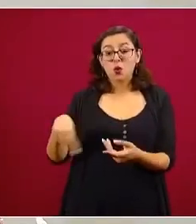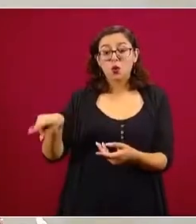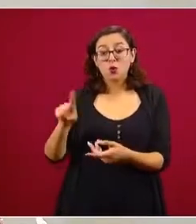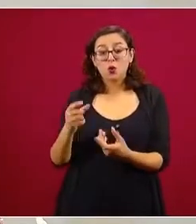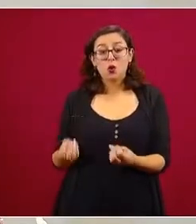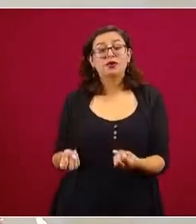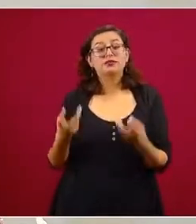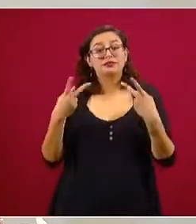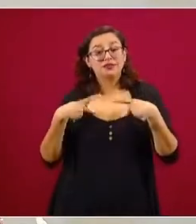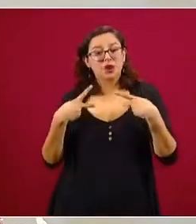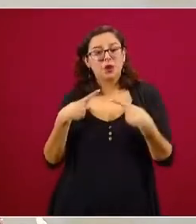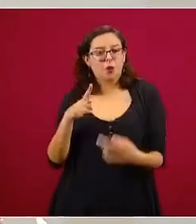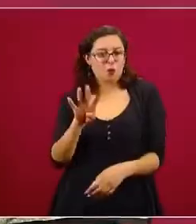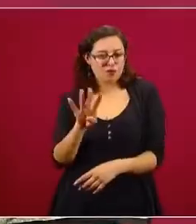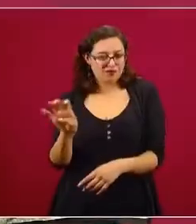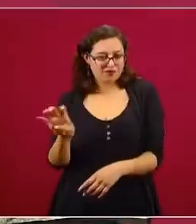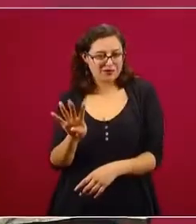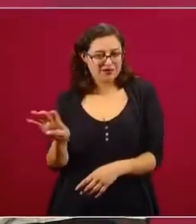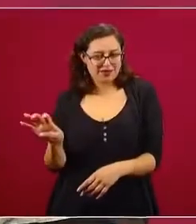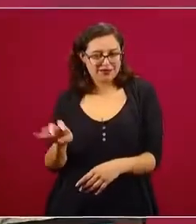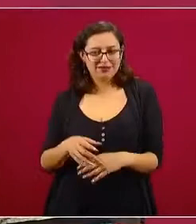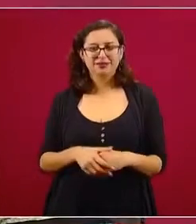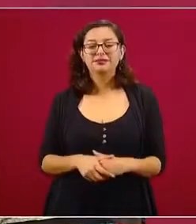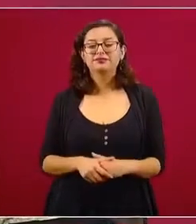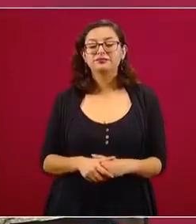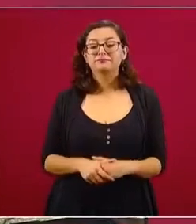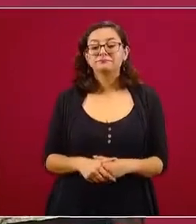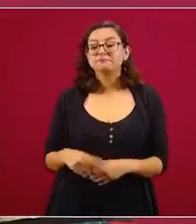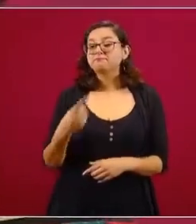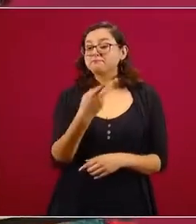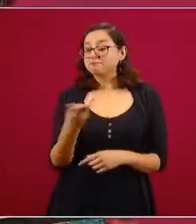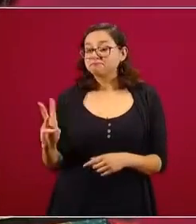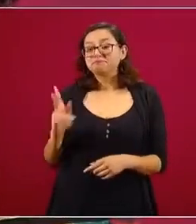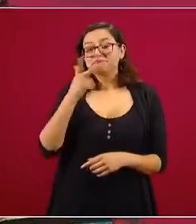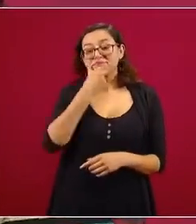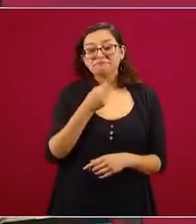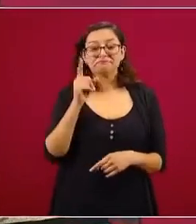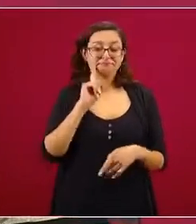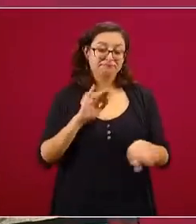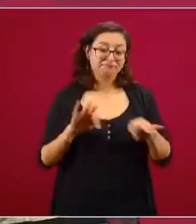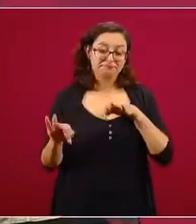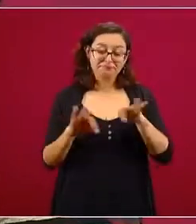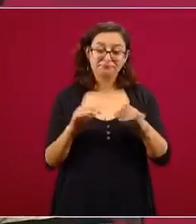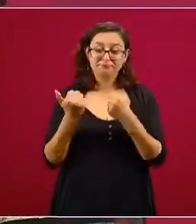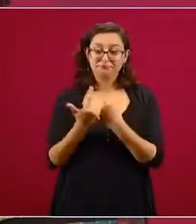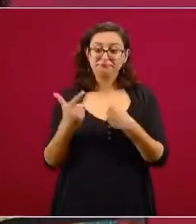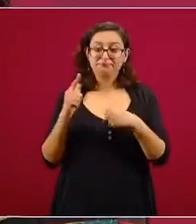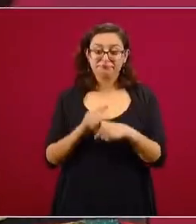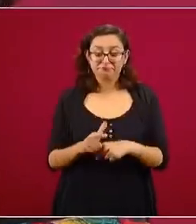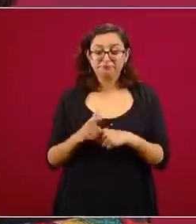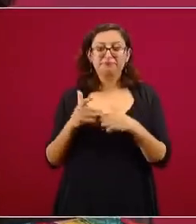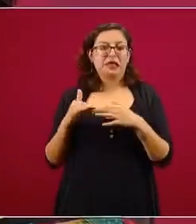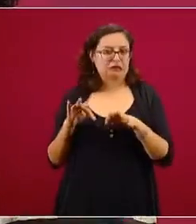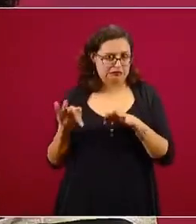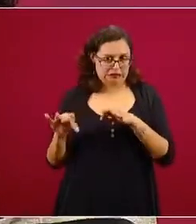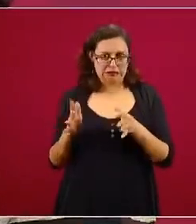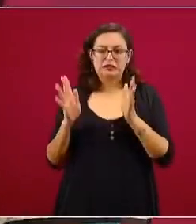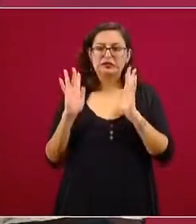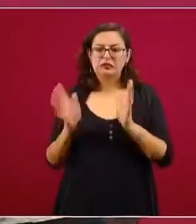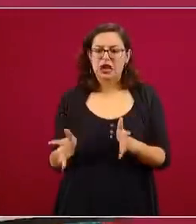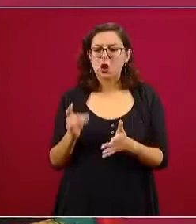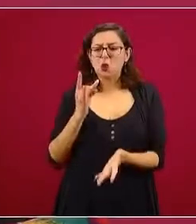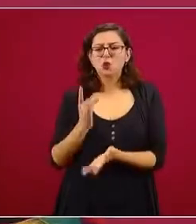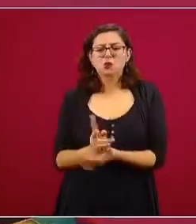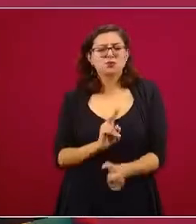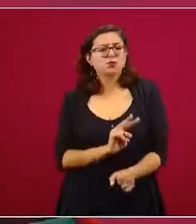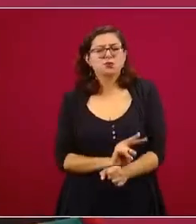sesiones y ellas fueron trabajadoras y trabajadoras sociales que están en el campo laboral, no solo como